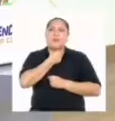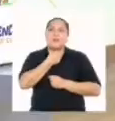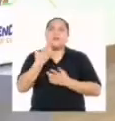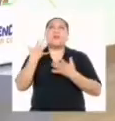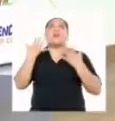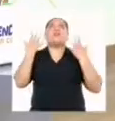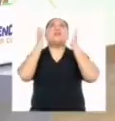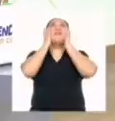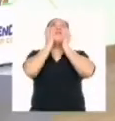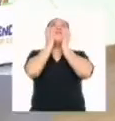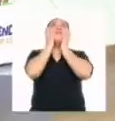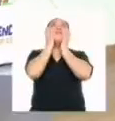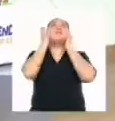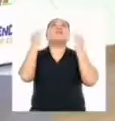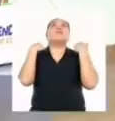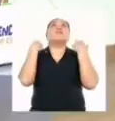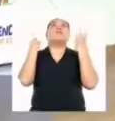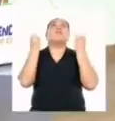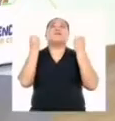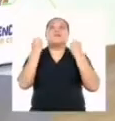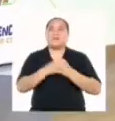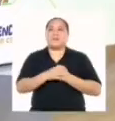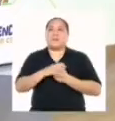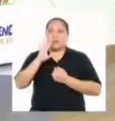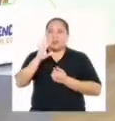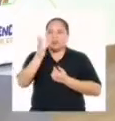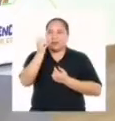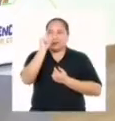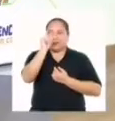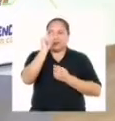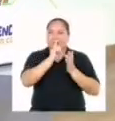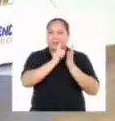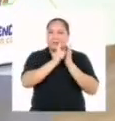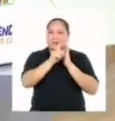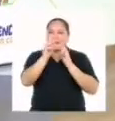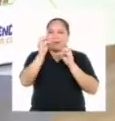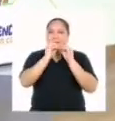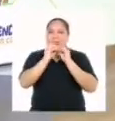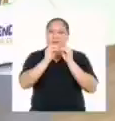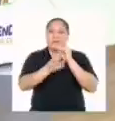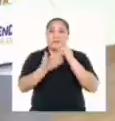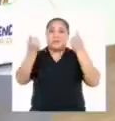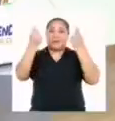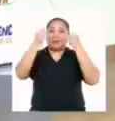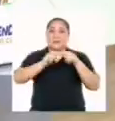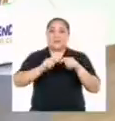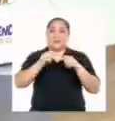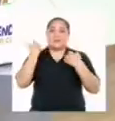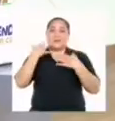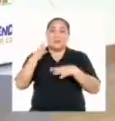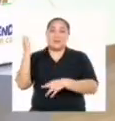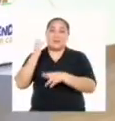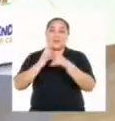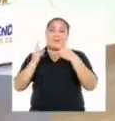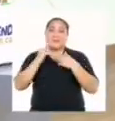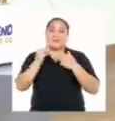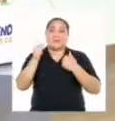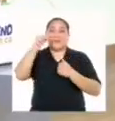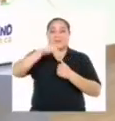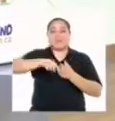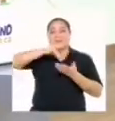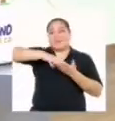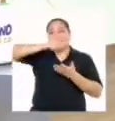¿Por qué, Jonathan? ¿Por qué eres así? Denme unos minutitos para resolver esto. Nos vamos a una pausa, pero ya regresamos